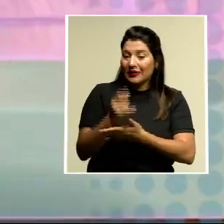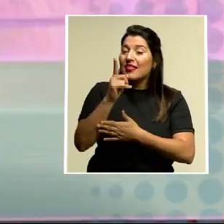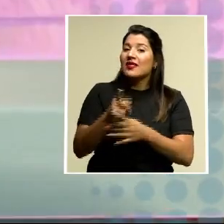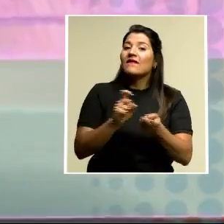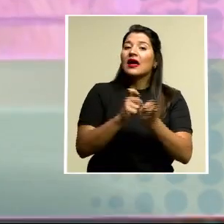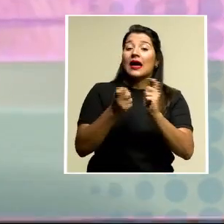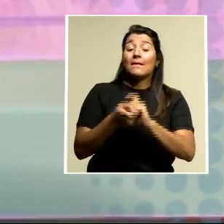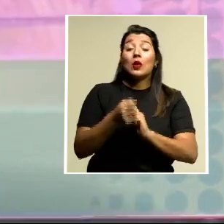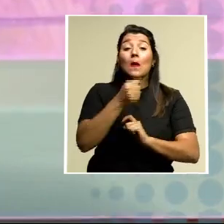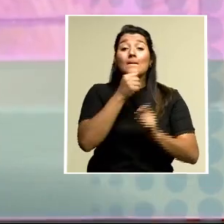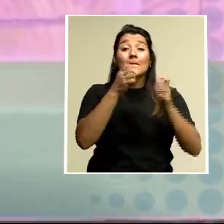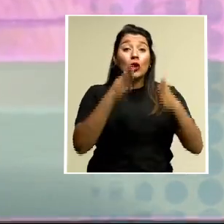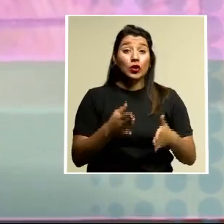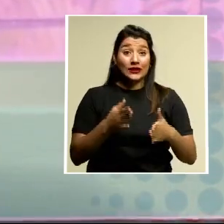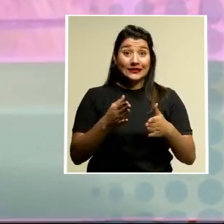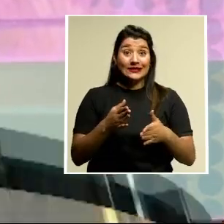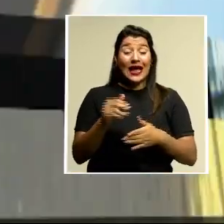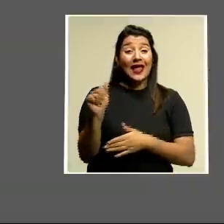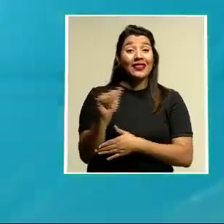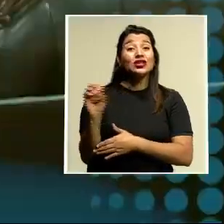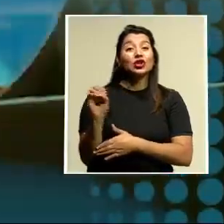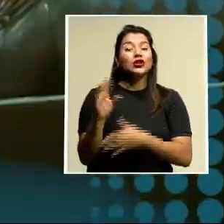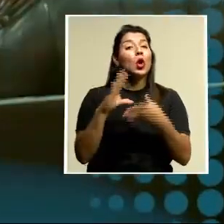Andrés Ortiz nos los cuenta en esta edición.